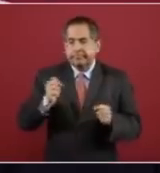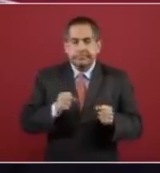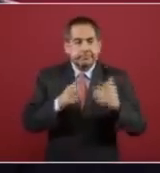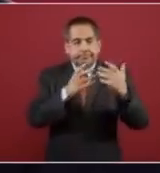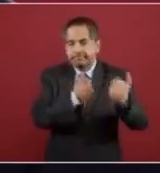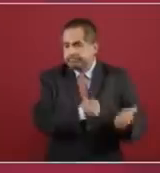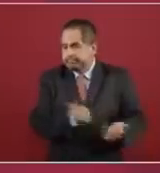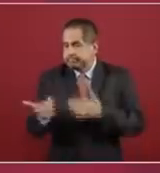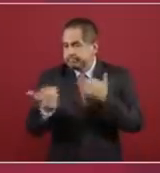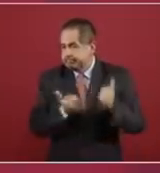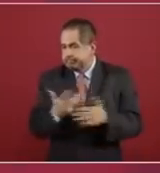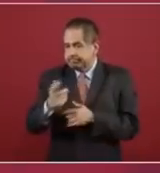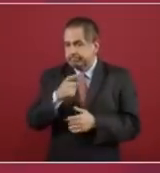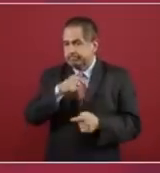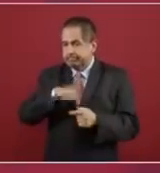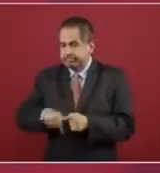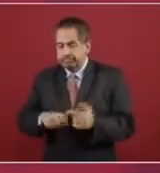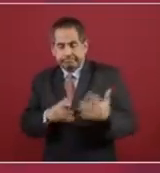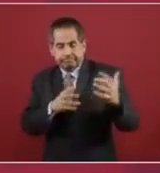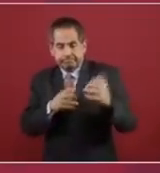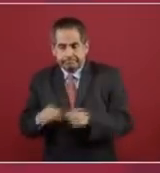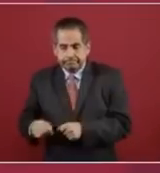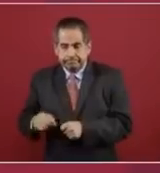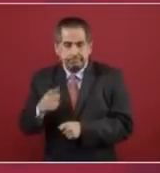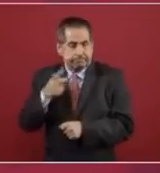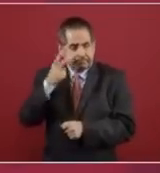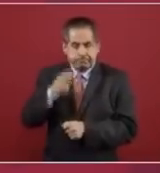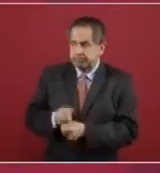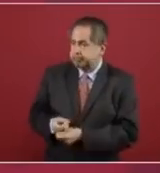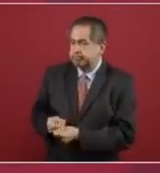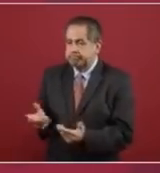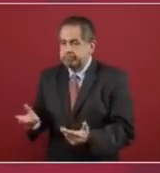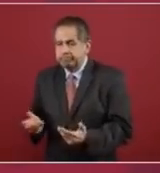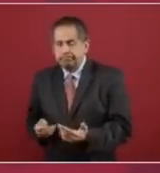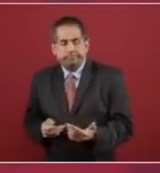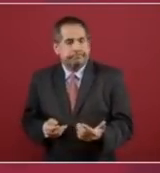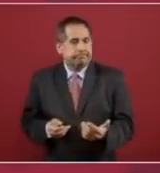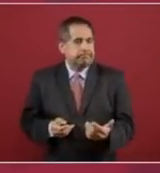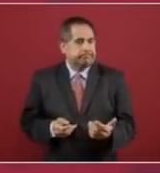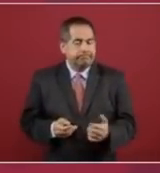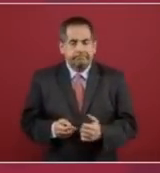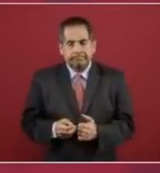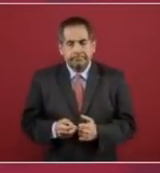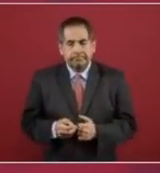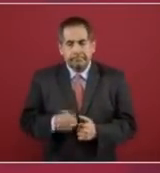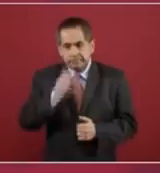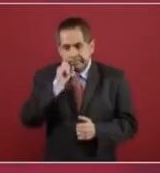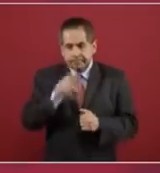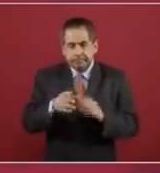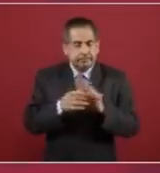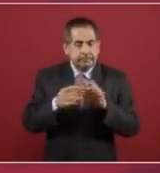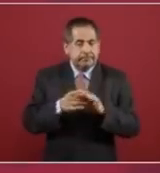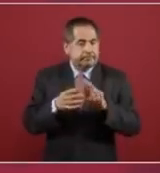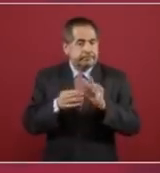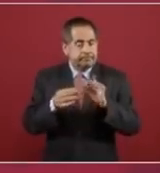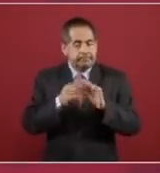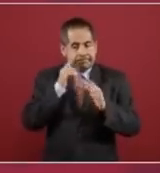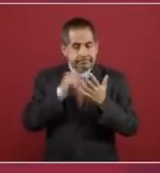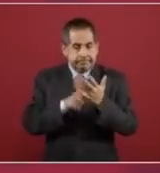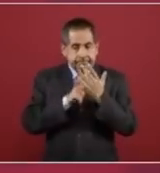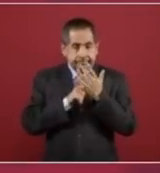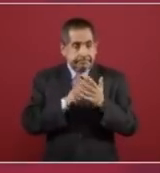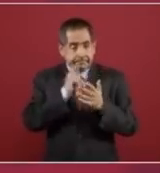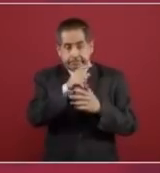armas de Estados Unidos hacia México, incluso hay datos de que